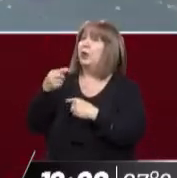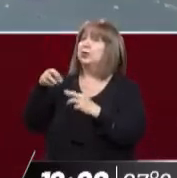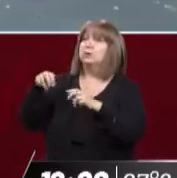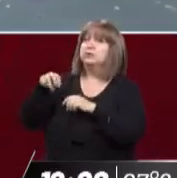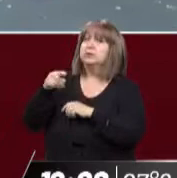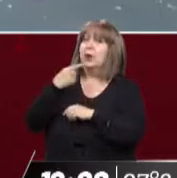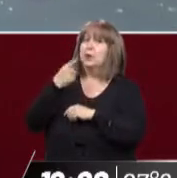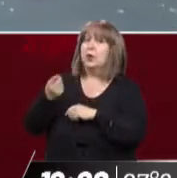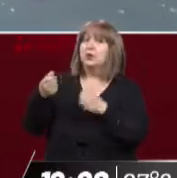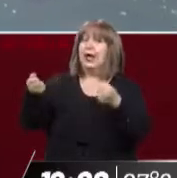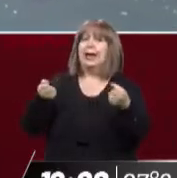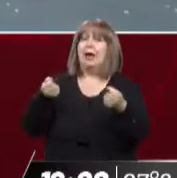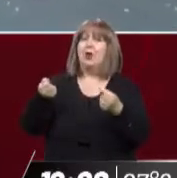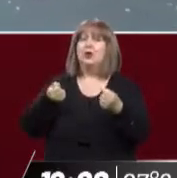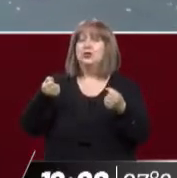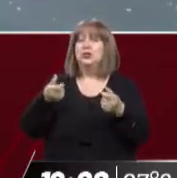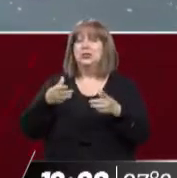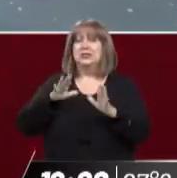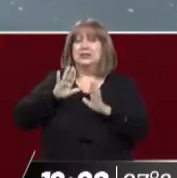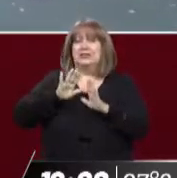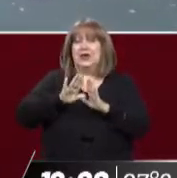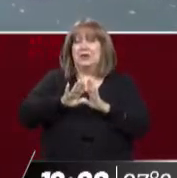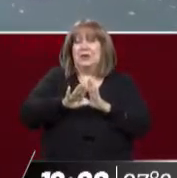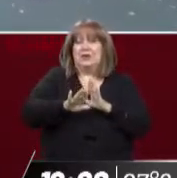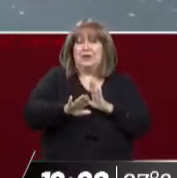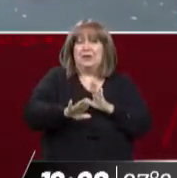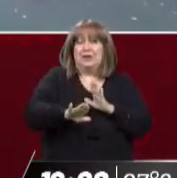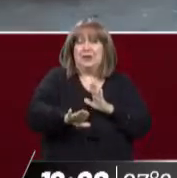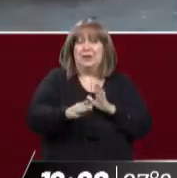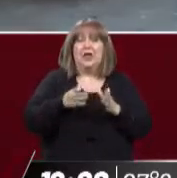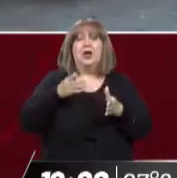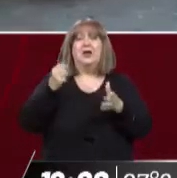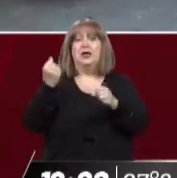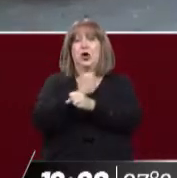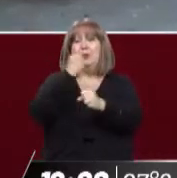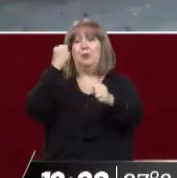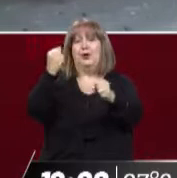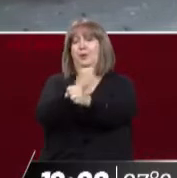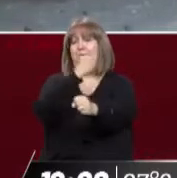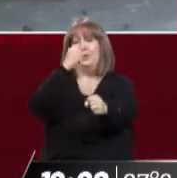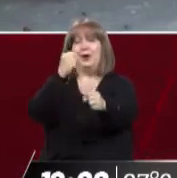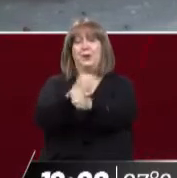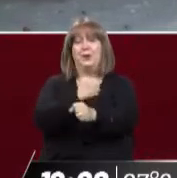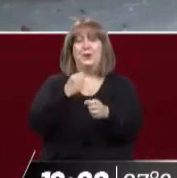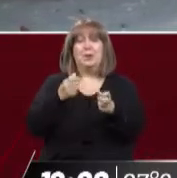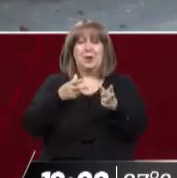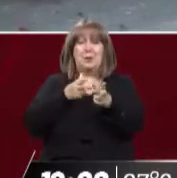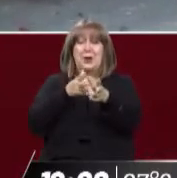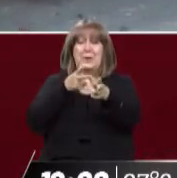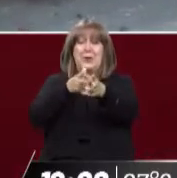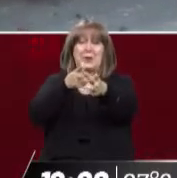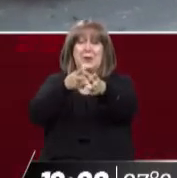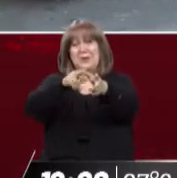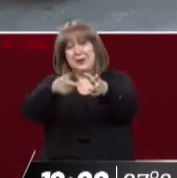el camino del camión, chicos. Son casi 60 metros que va tirando autos para el costado que venían en la misma mano, porque es una sola mano esta